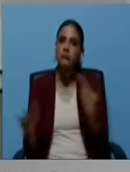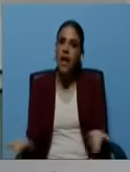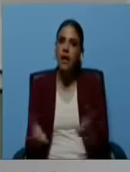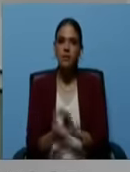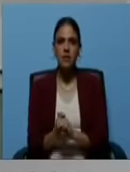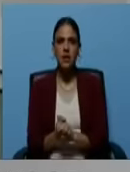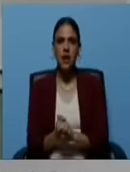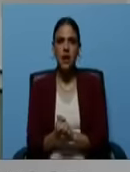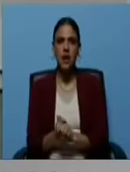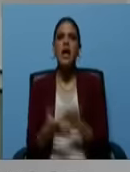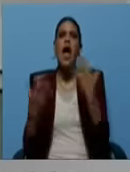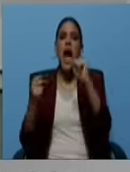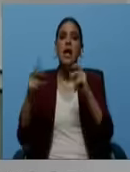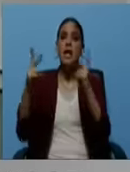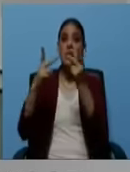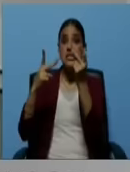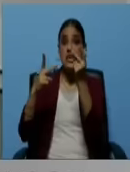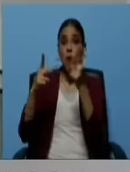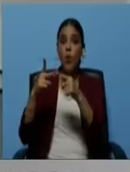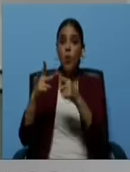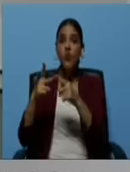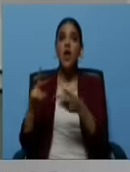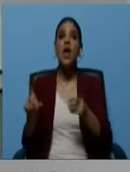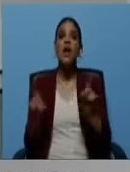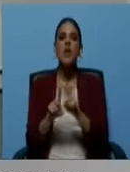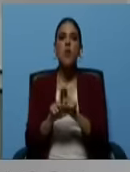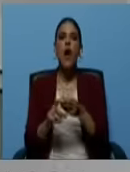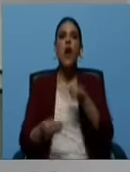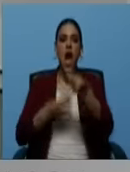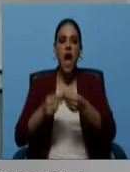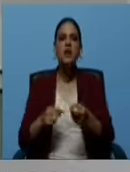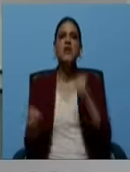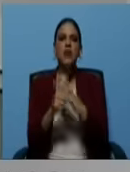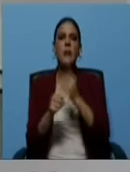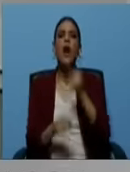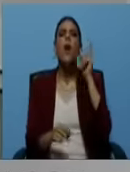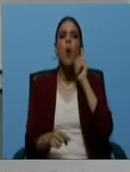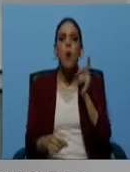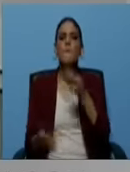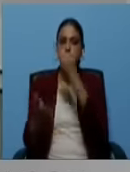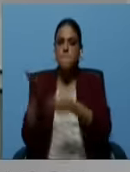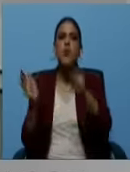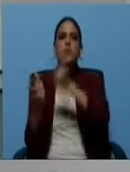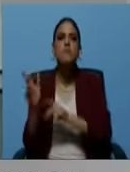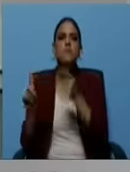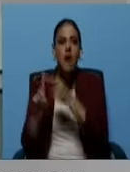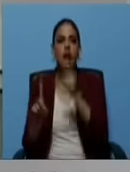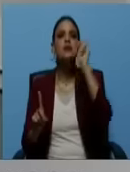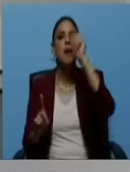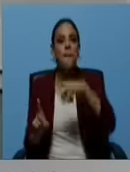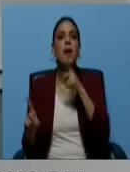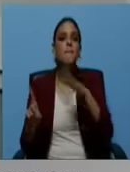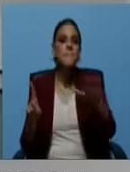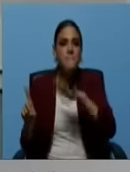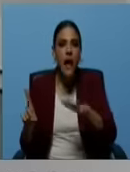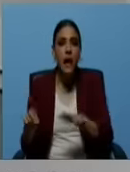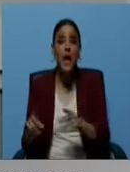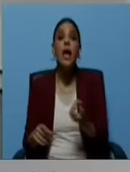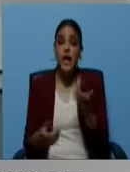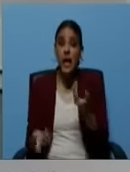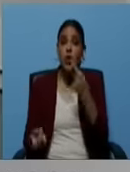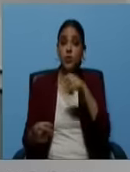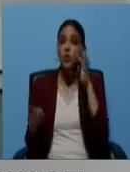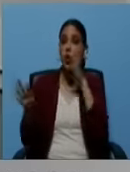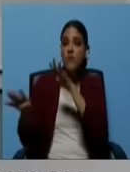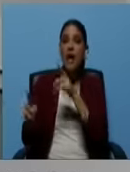una actriz secundaria que hizo el papel de villana, la cual, por cierto, en los tres capítulos